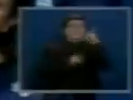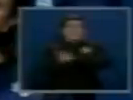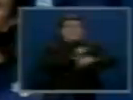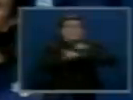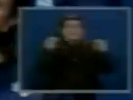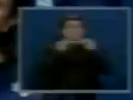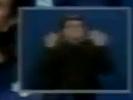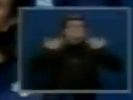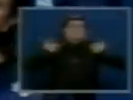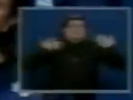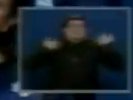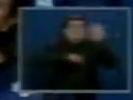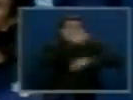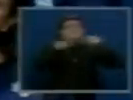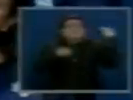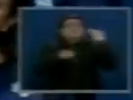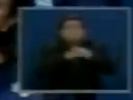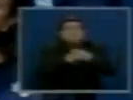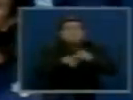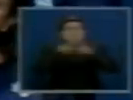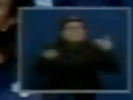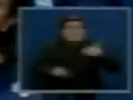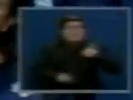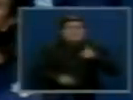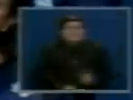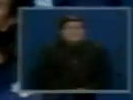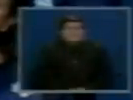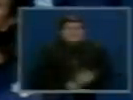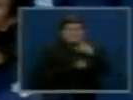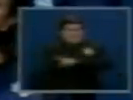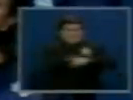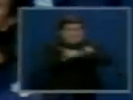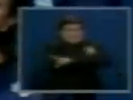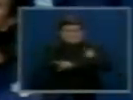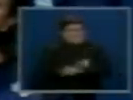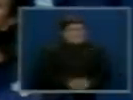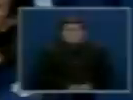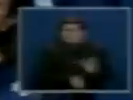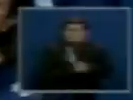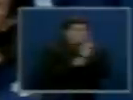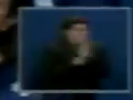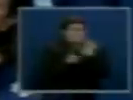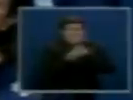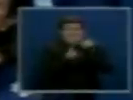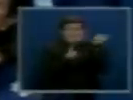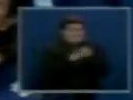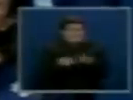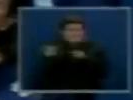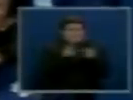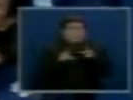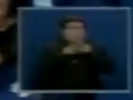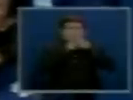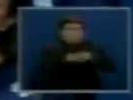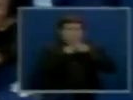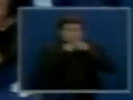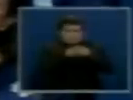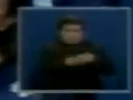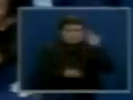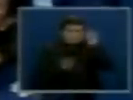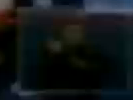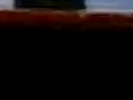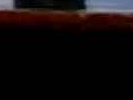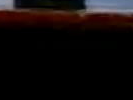más felices del mundo, pero tenemos el Estado más ineficientes en cuanto al manejo de préstamos para el